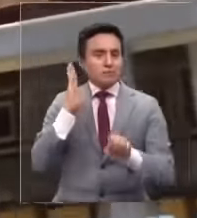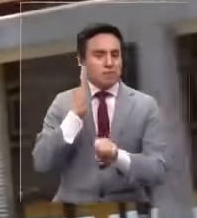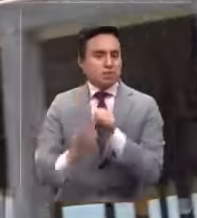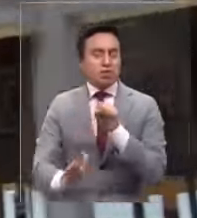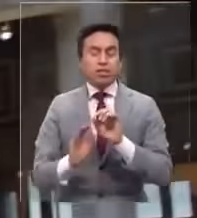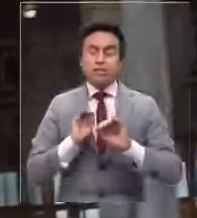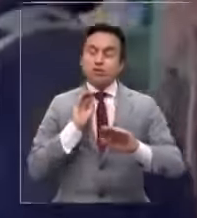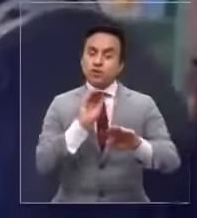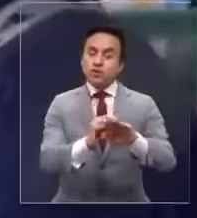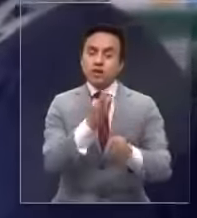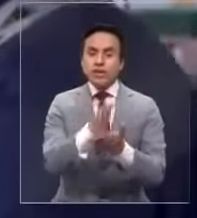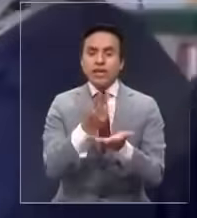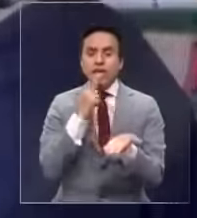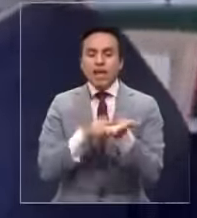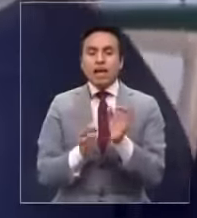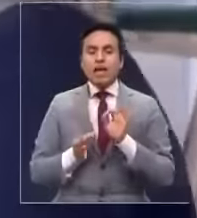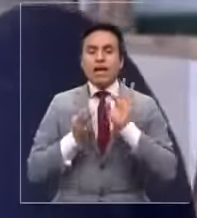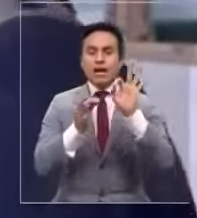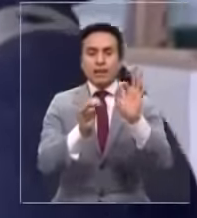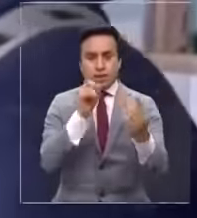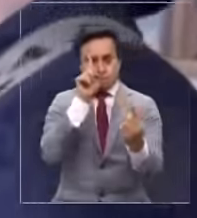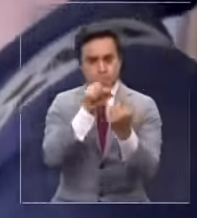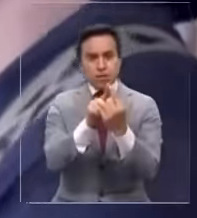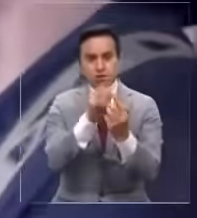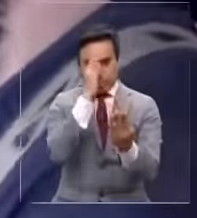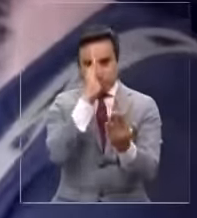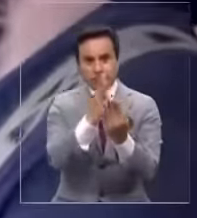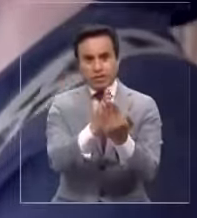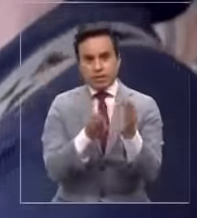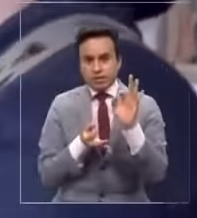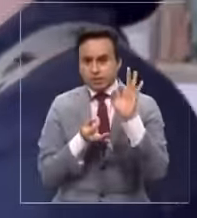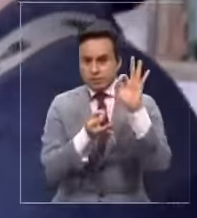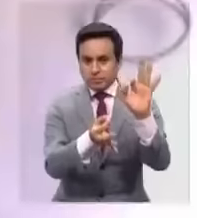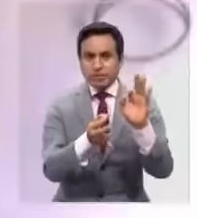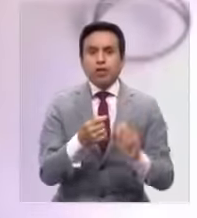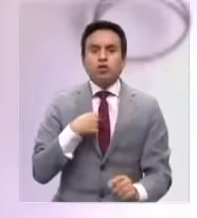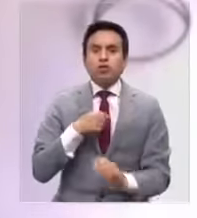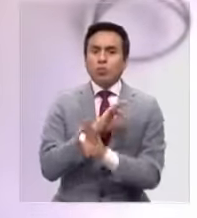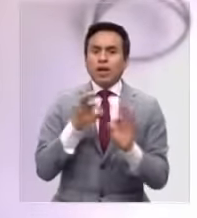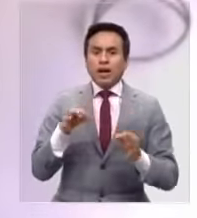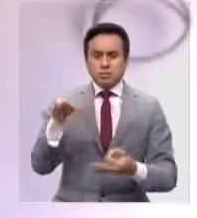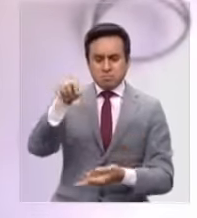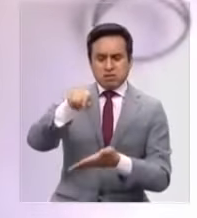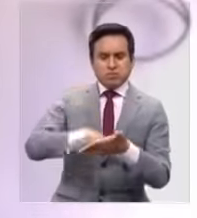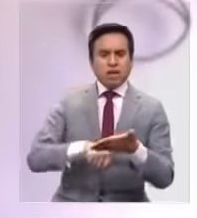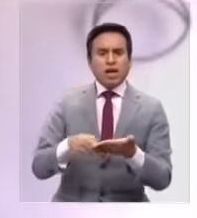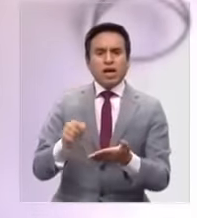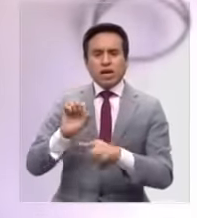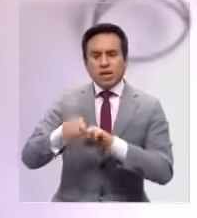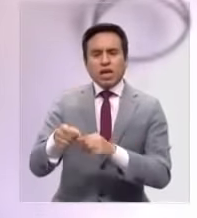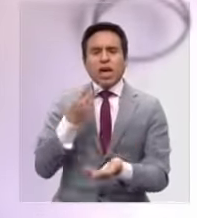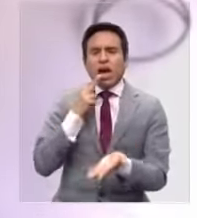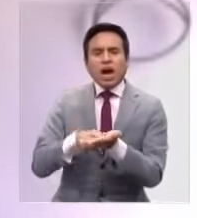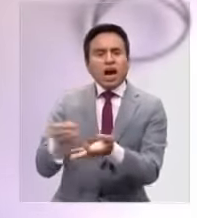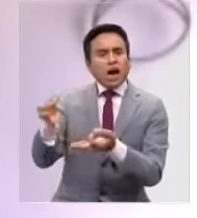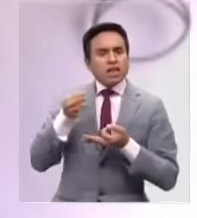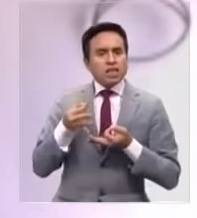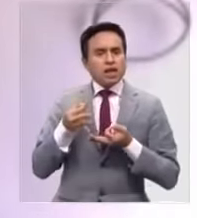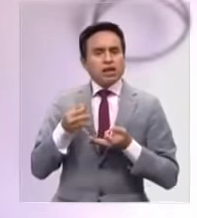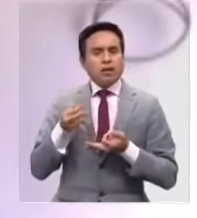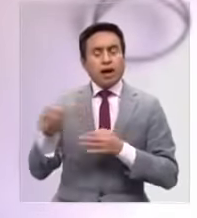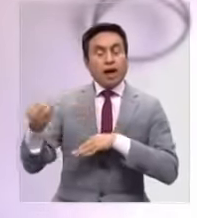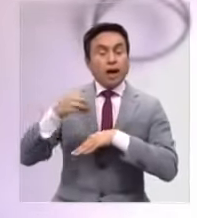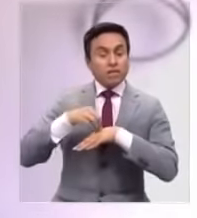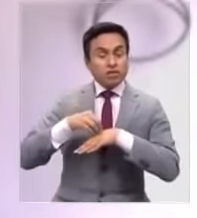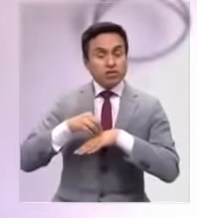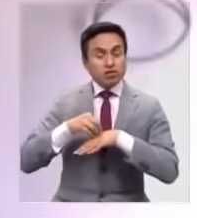ser notificado a través de una carta entregada personalmente. En ningún momento yo firmé algún recibo, alguna carta en donde se me